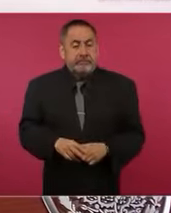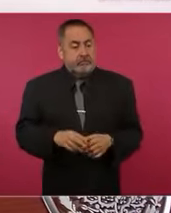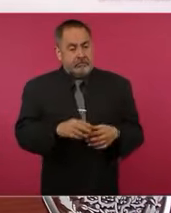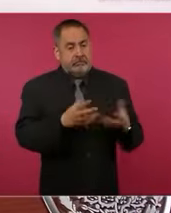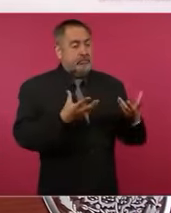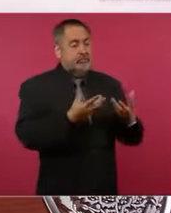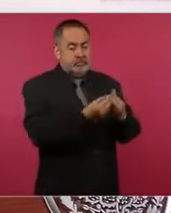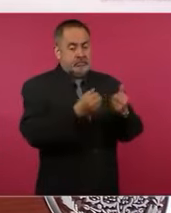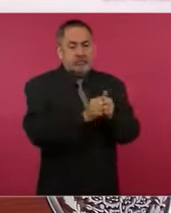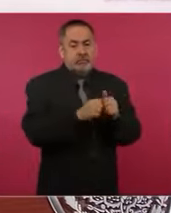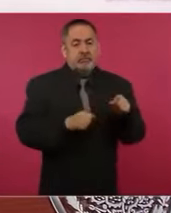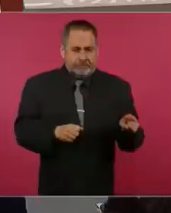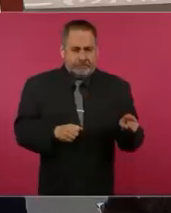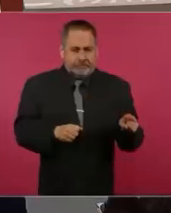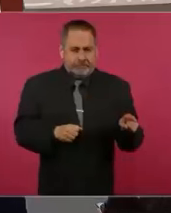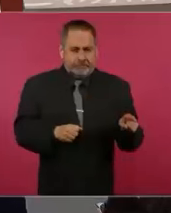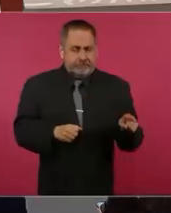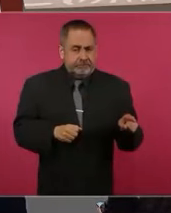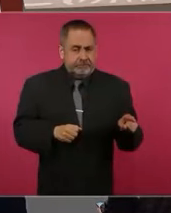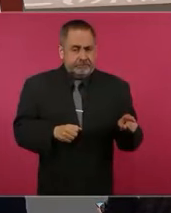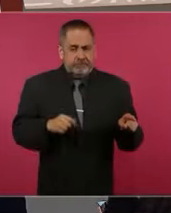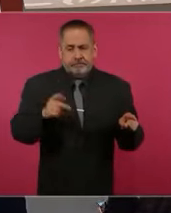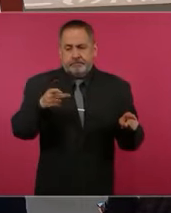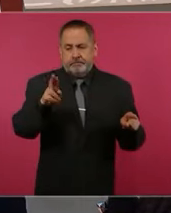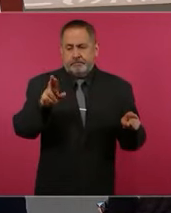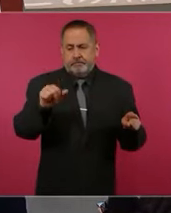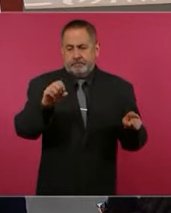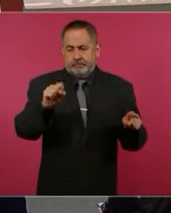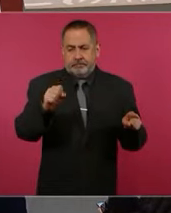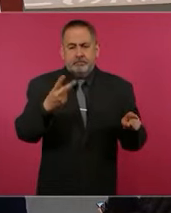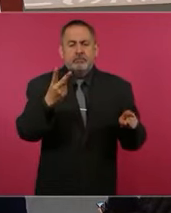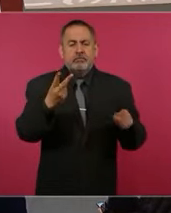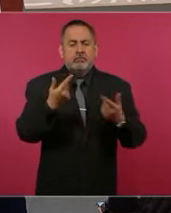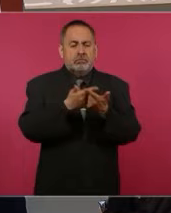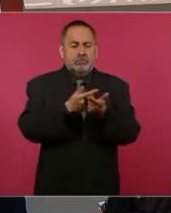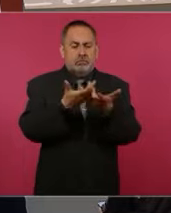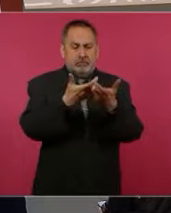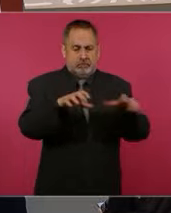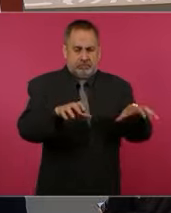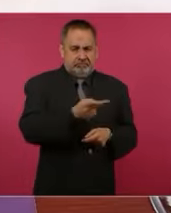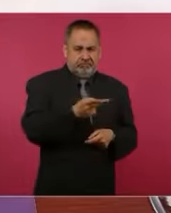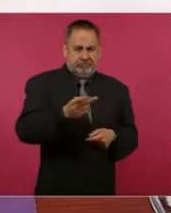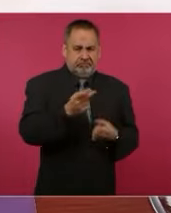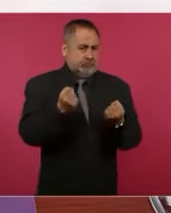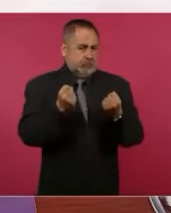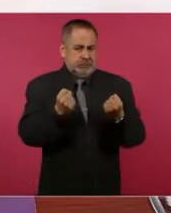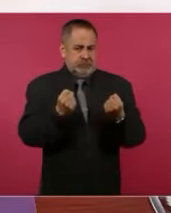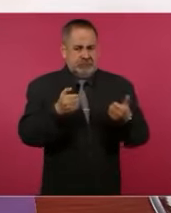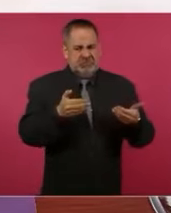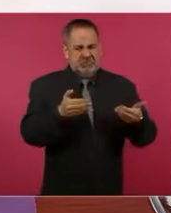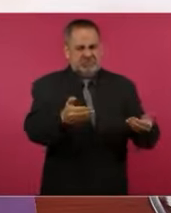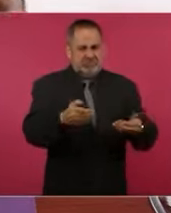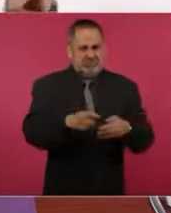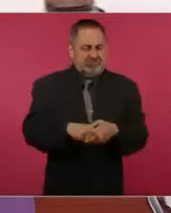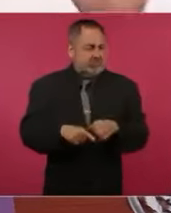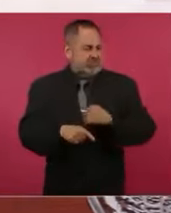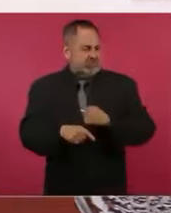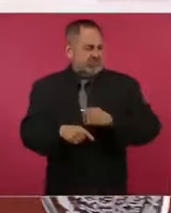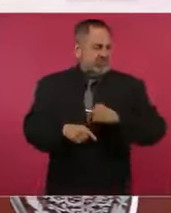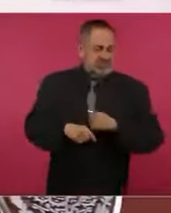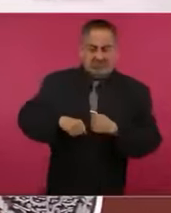importante, junto con Krause, dos grupos que se formaron desde entonces y tenían